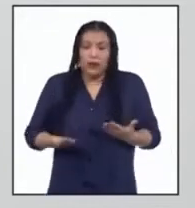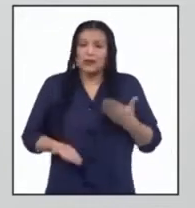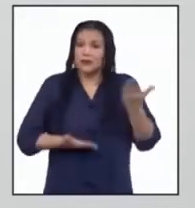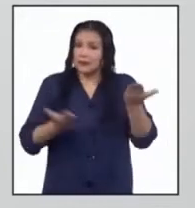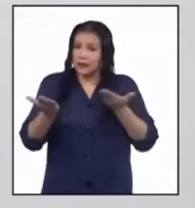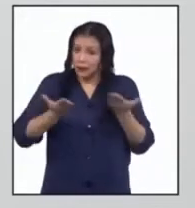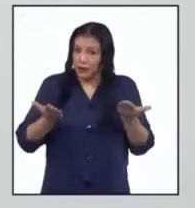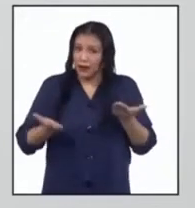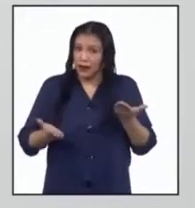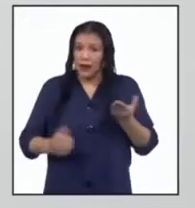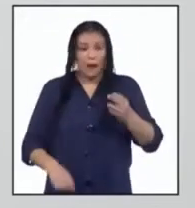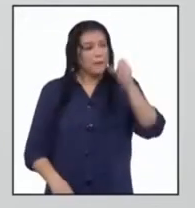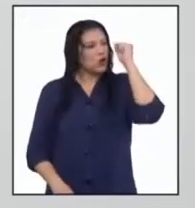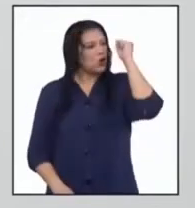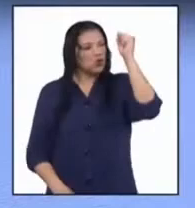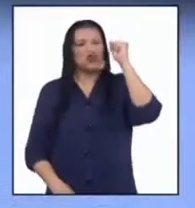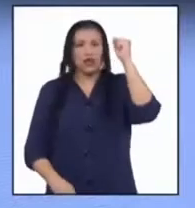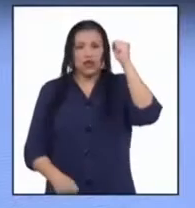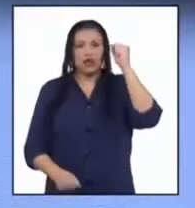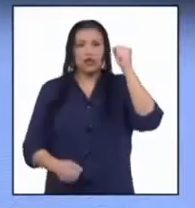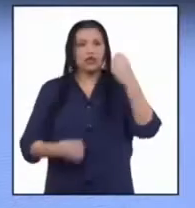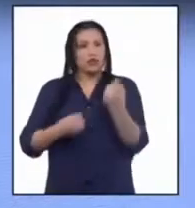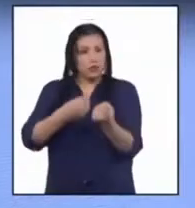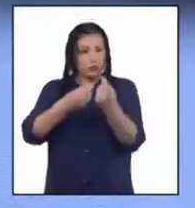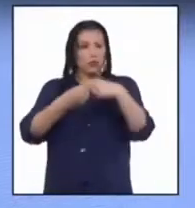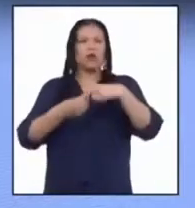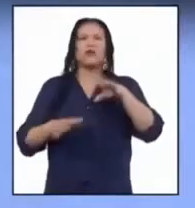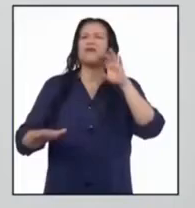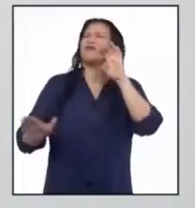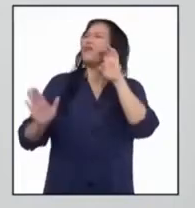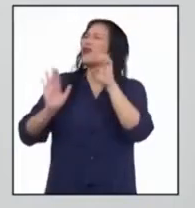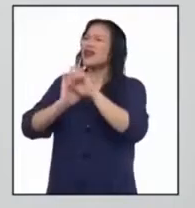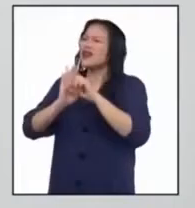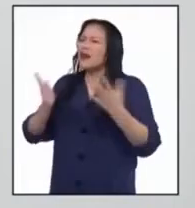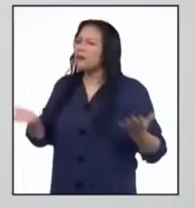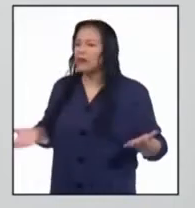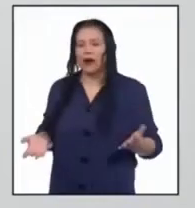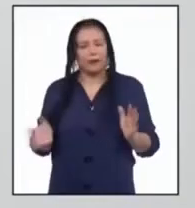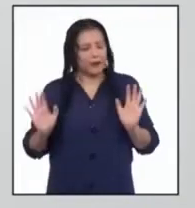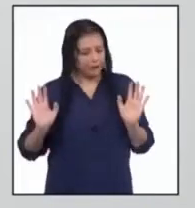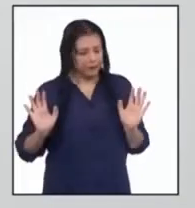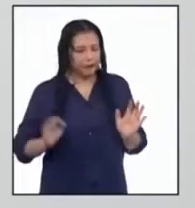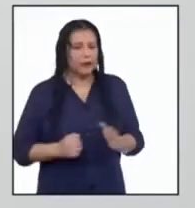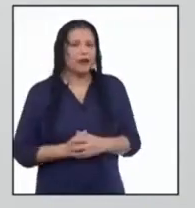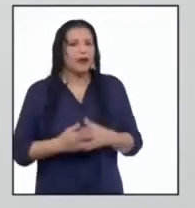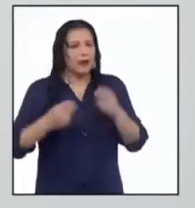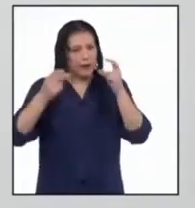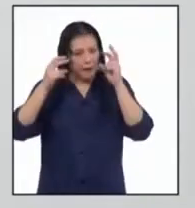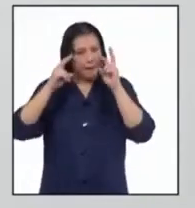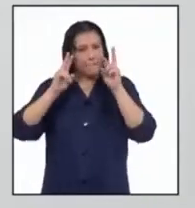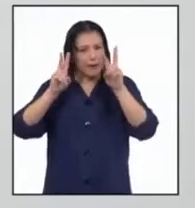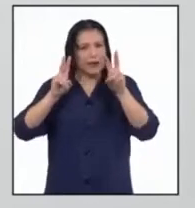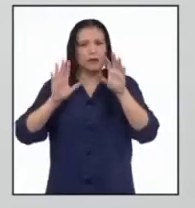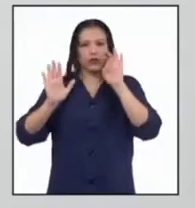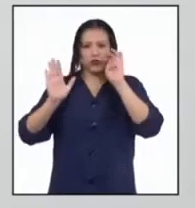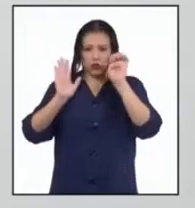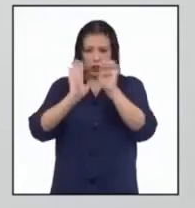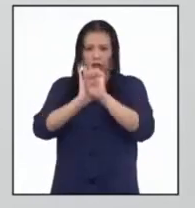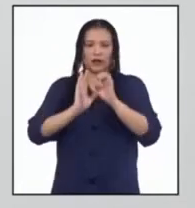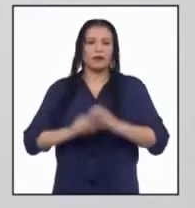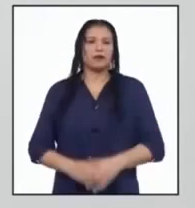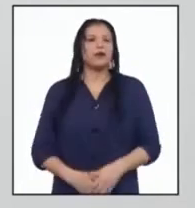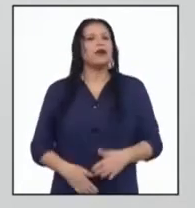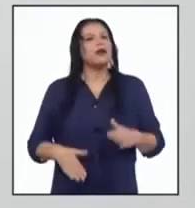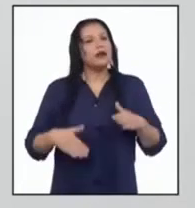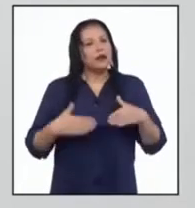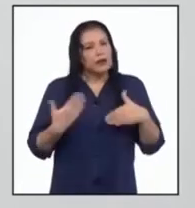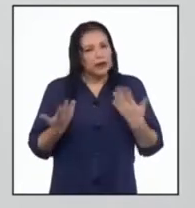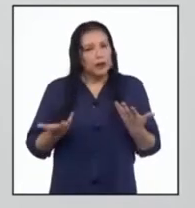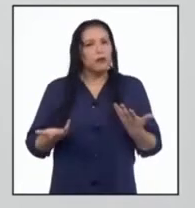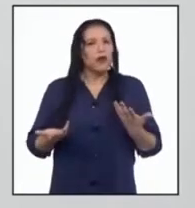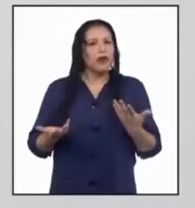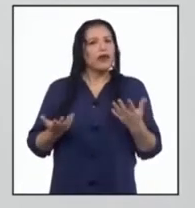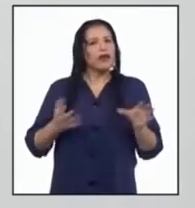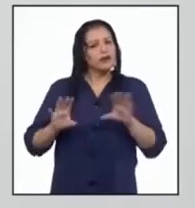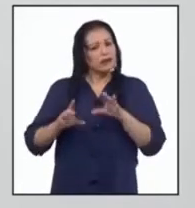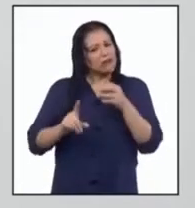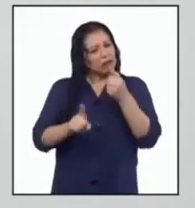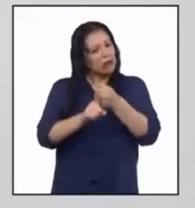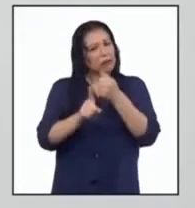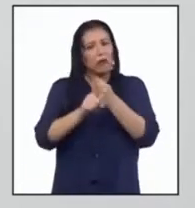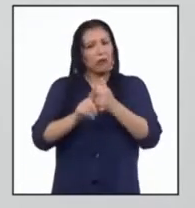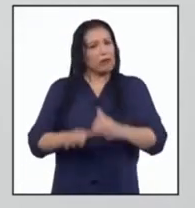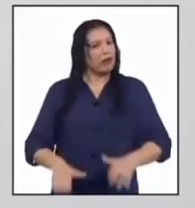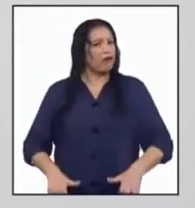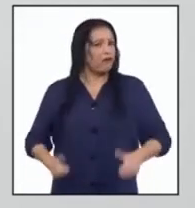los derechos que estos involucran. Como por ejemplo... Veremos un ejemplo que puede darse en la vida